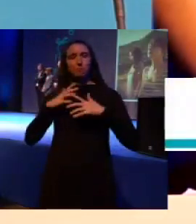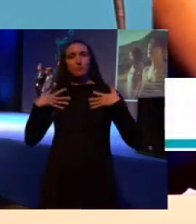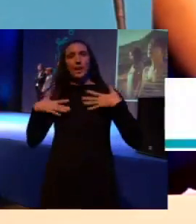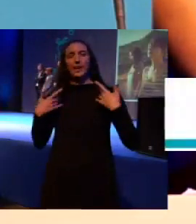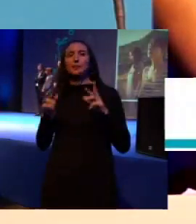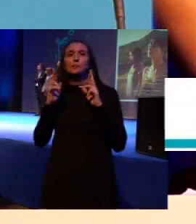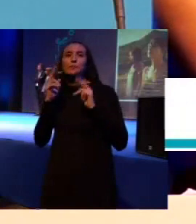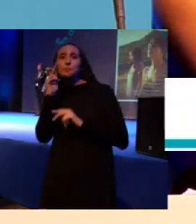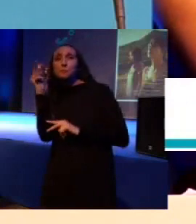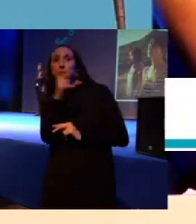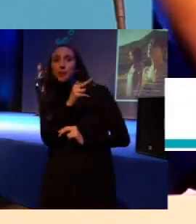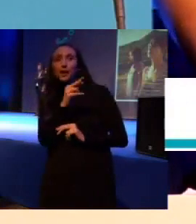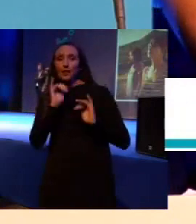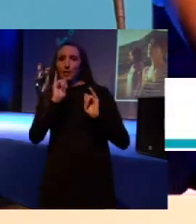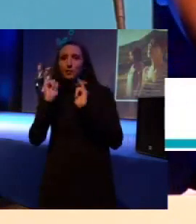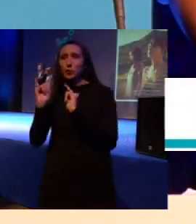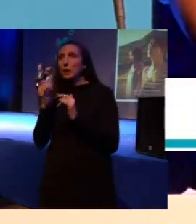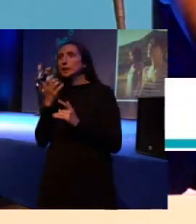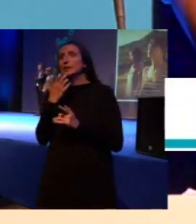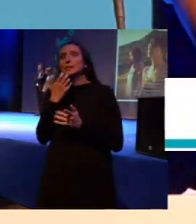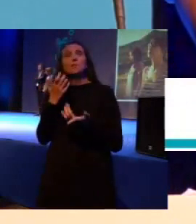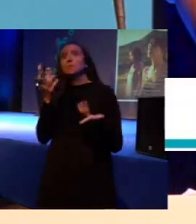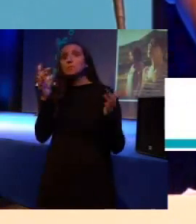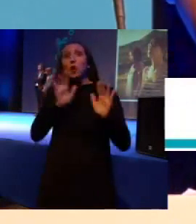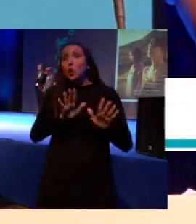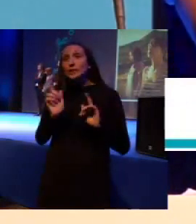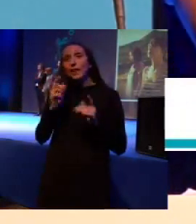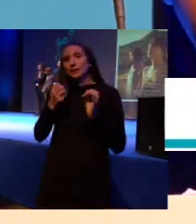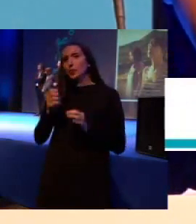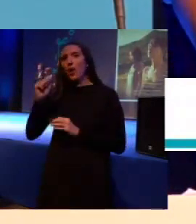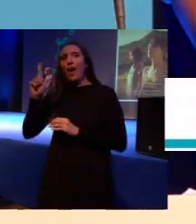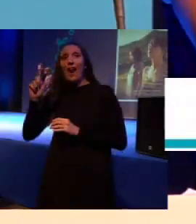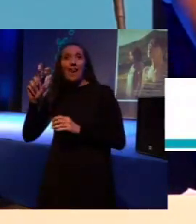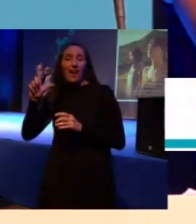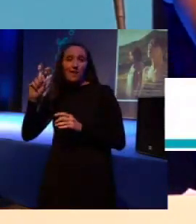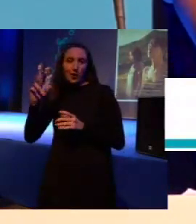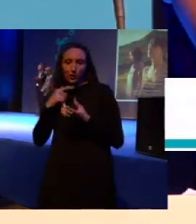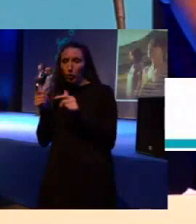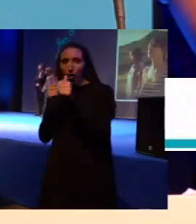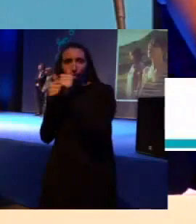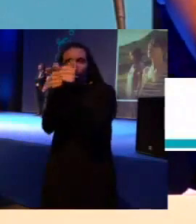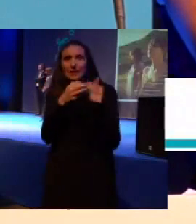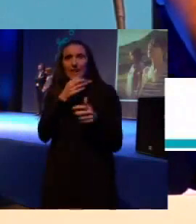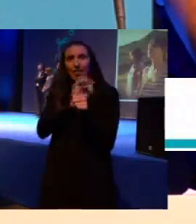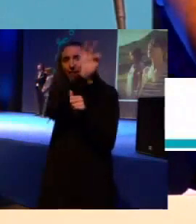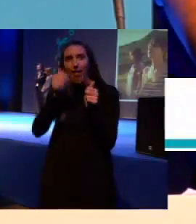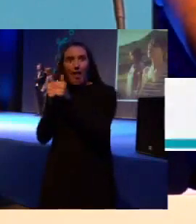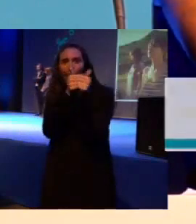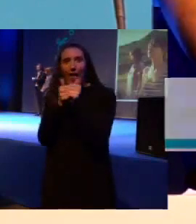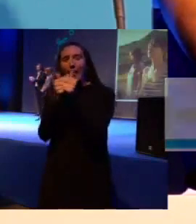la película los que os quedáis, y si no, ahí está Álvaro, que seguro que toda la tarde ha estado perseguido. Enhorabuena.